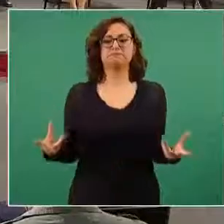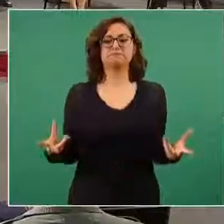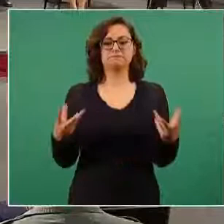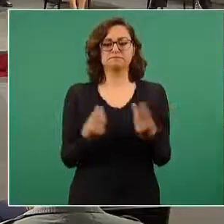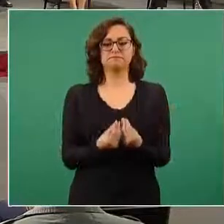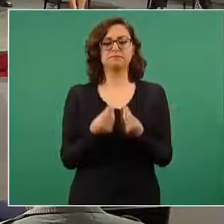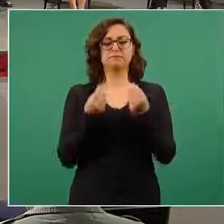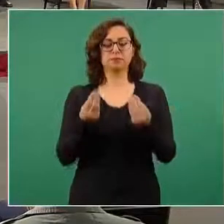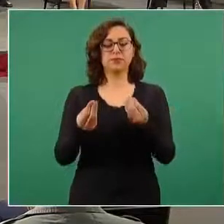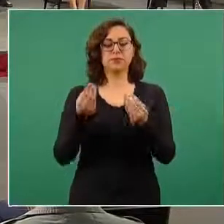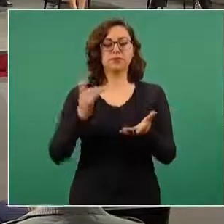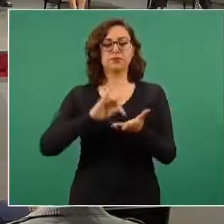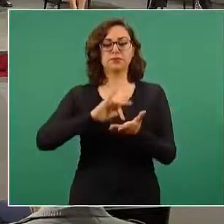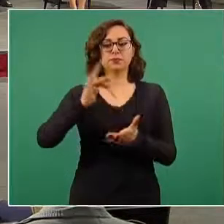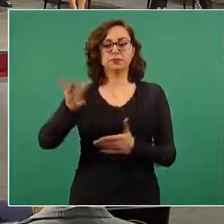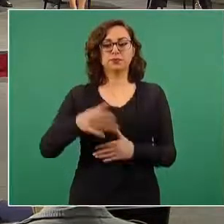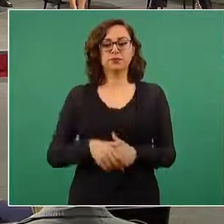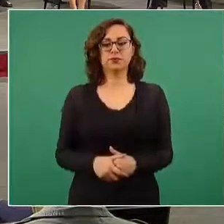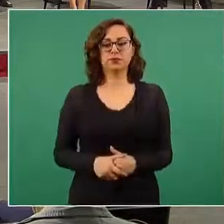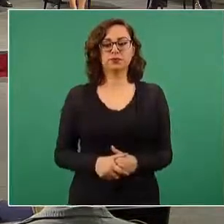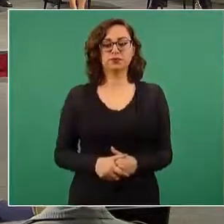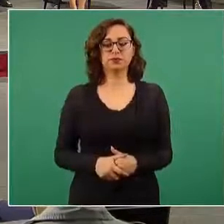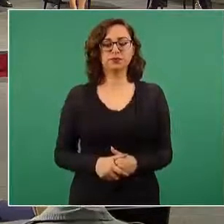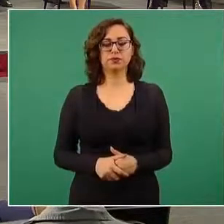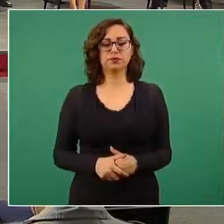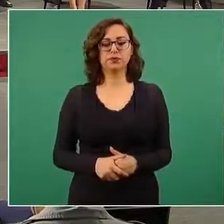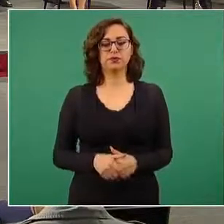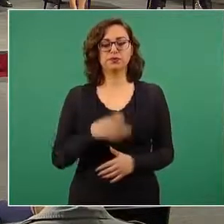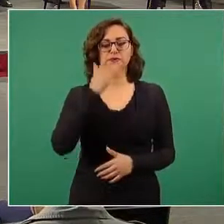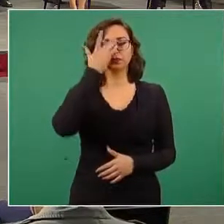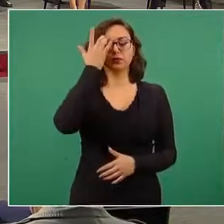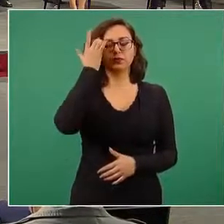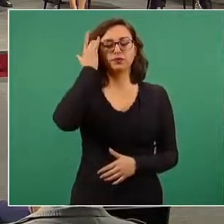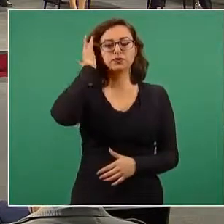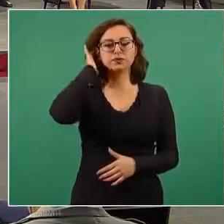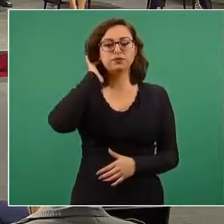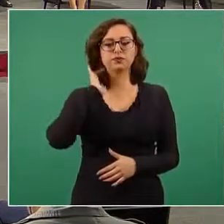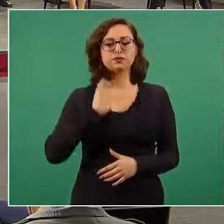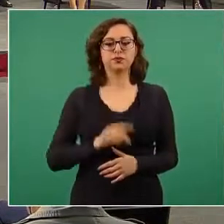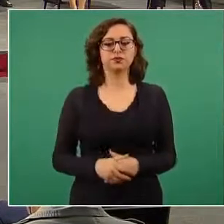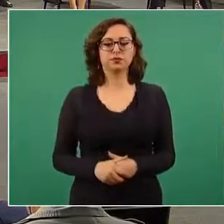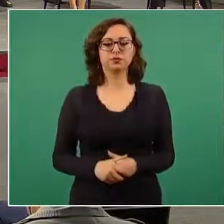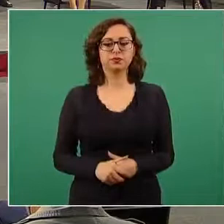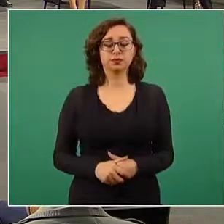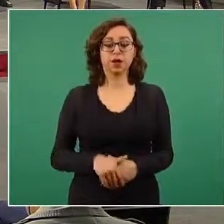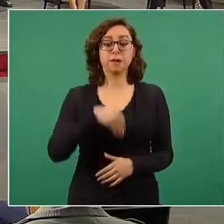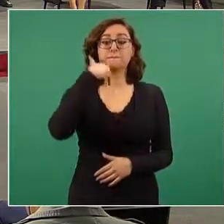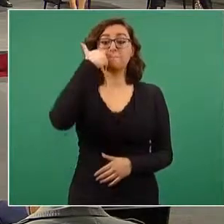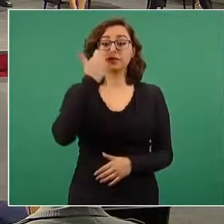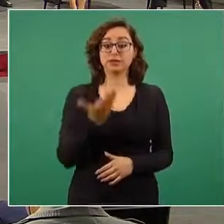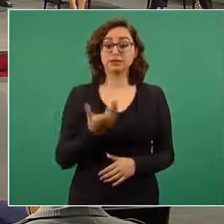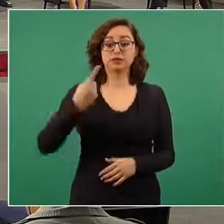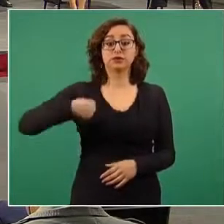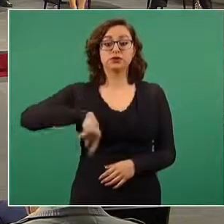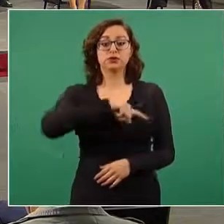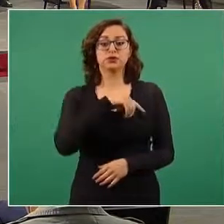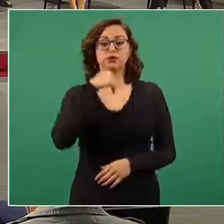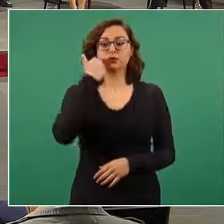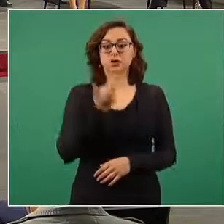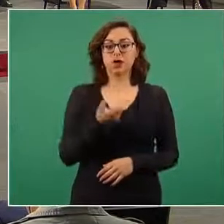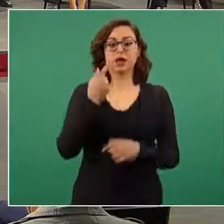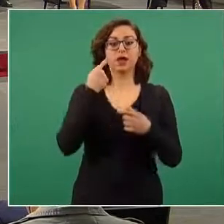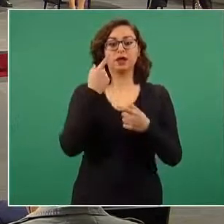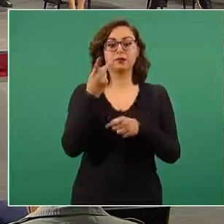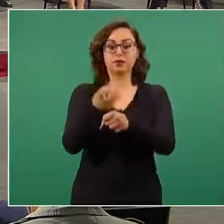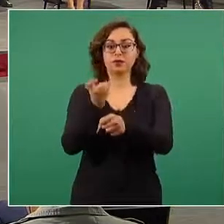gracias. Señor presidente, queremos invitar a que pueda constatar usted y el pueblo